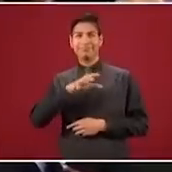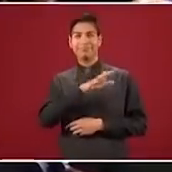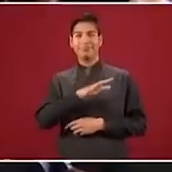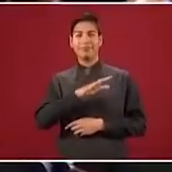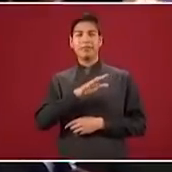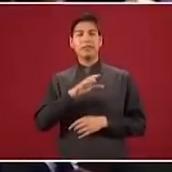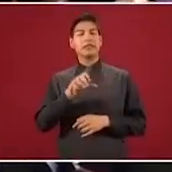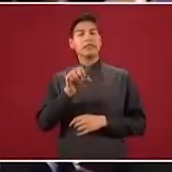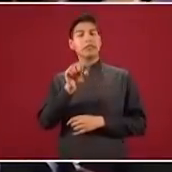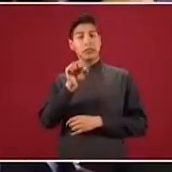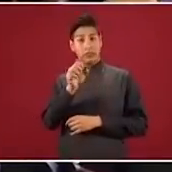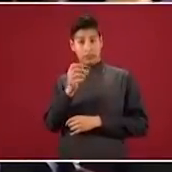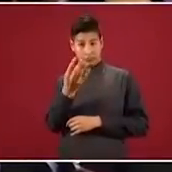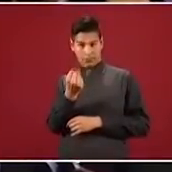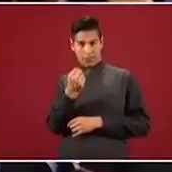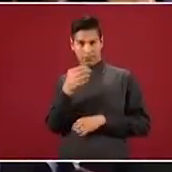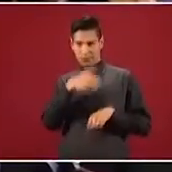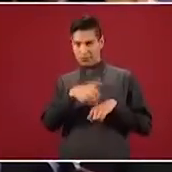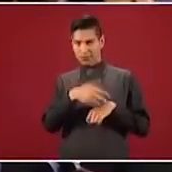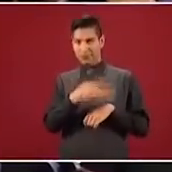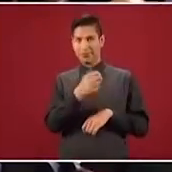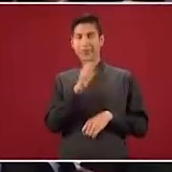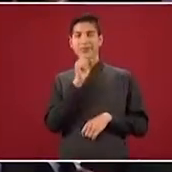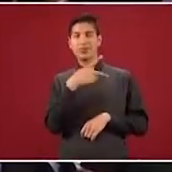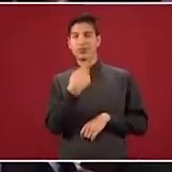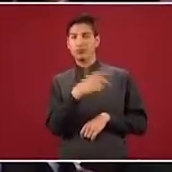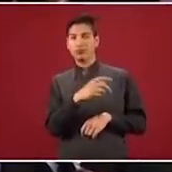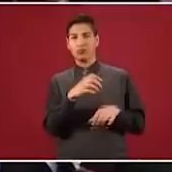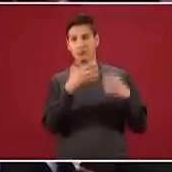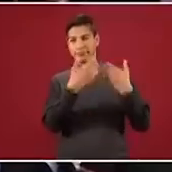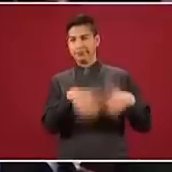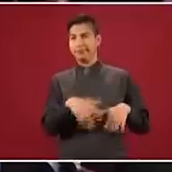cuñado José Luis Martínez Lascón.